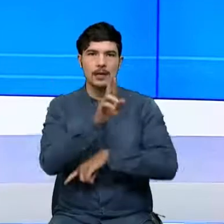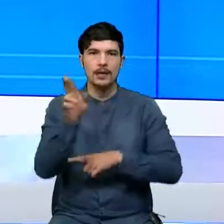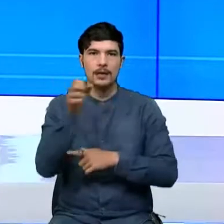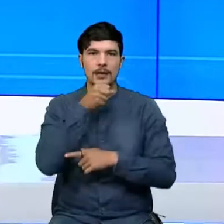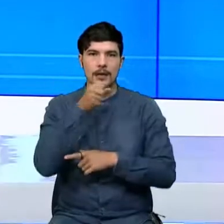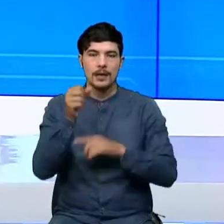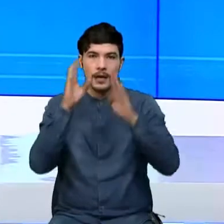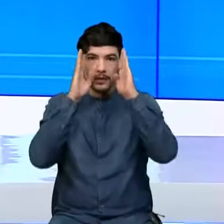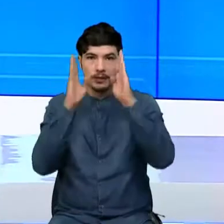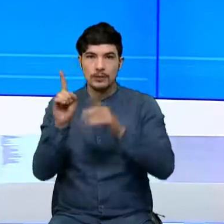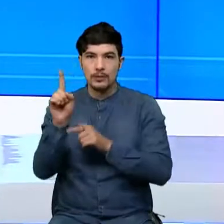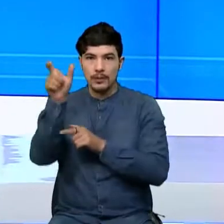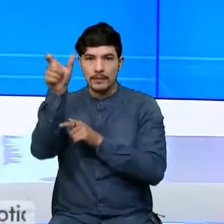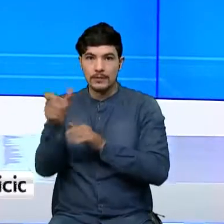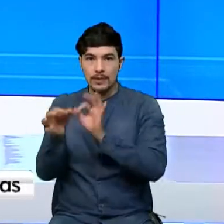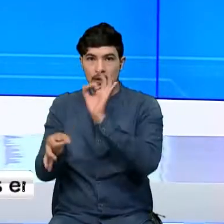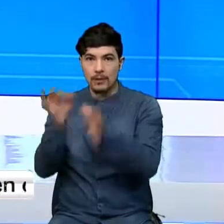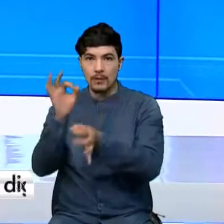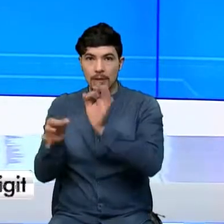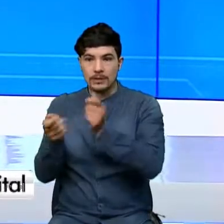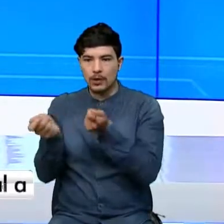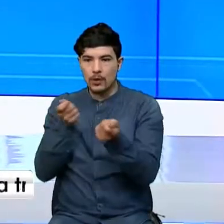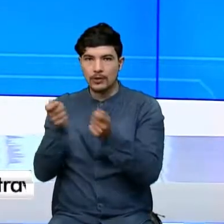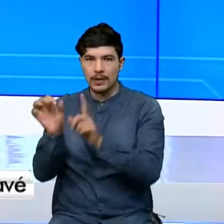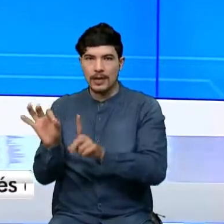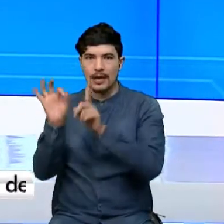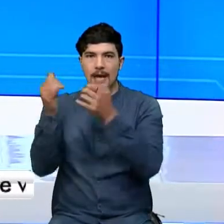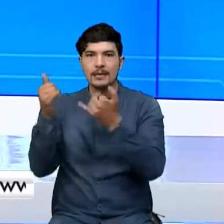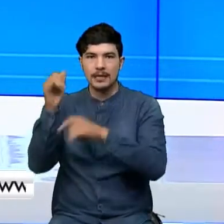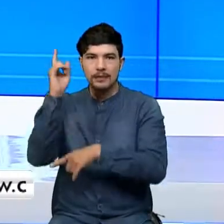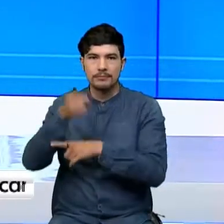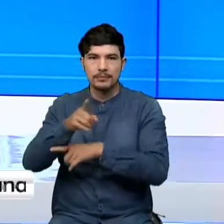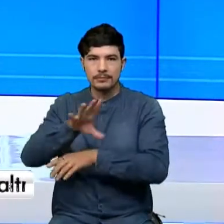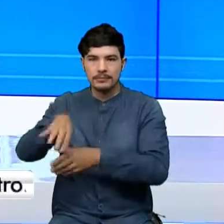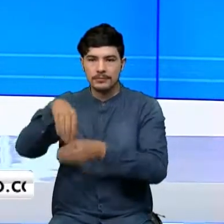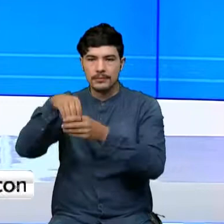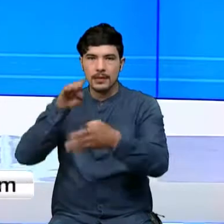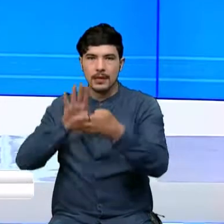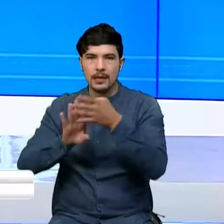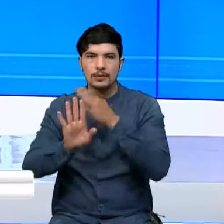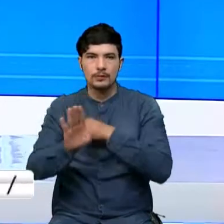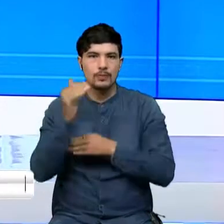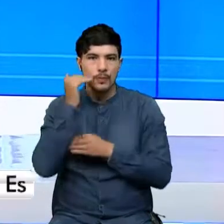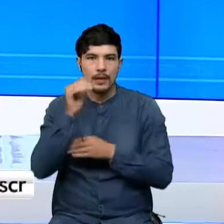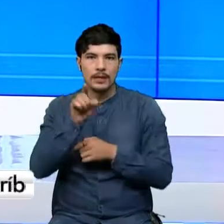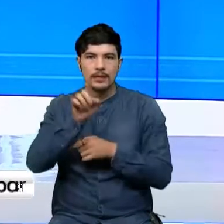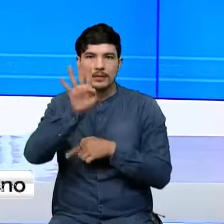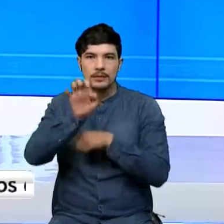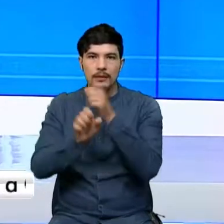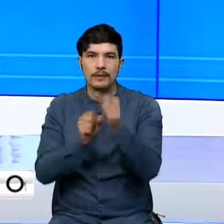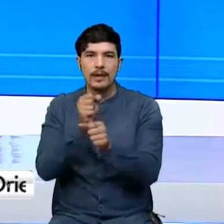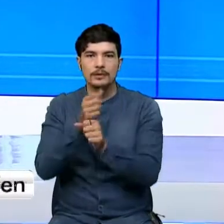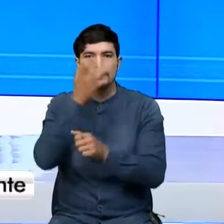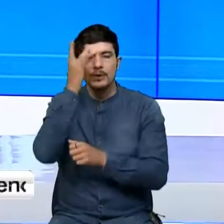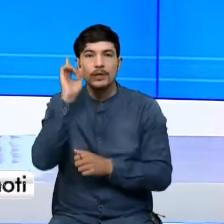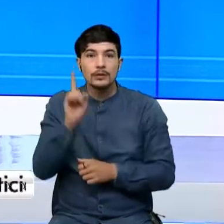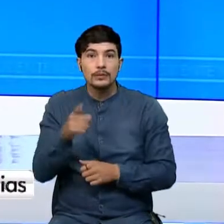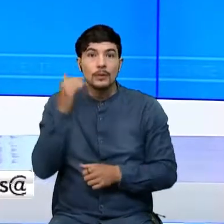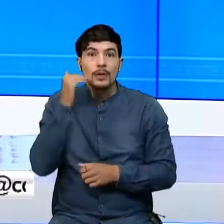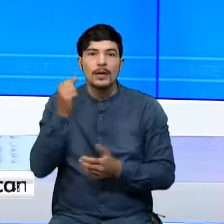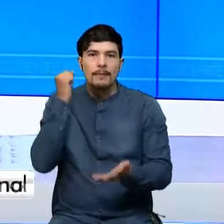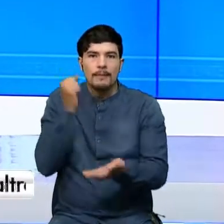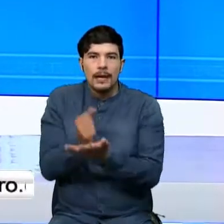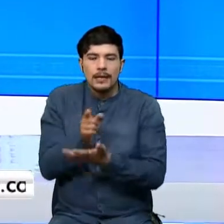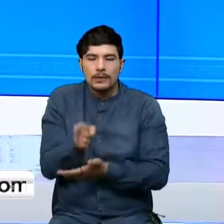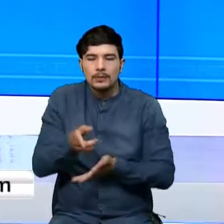Mucha atención que un juez con función de control de garantías dictó medida de aseguramiento contra una mujer de 19 años por el presunto homicidio de su